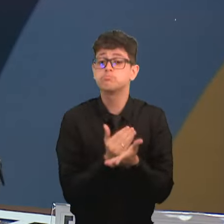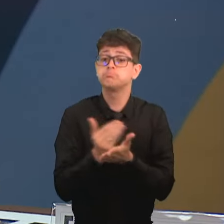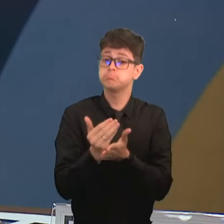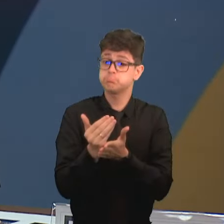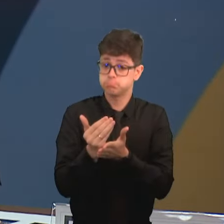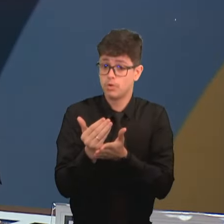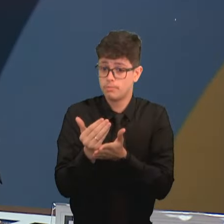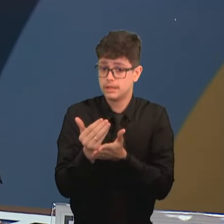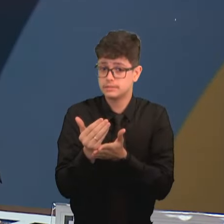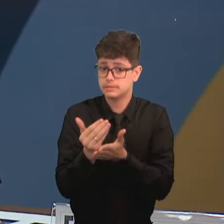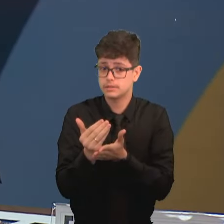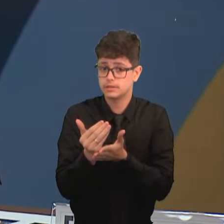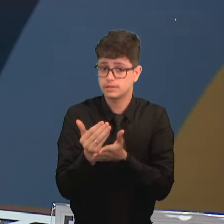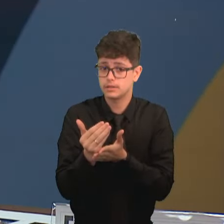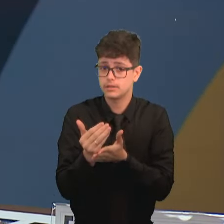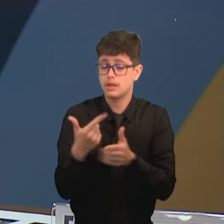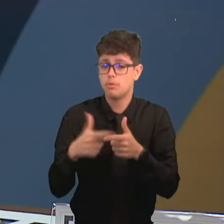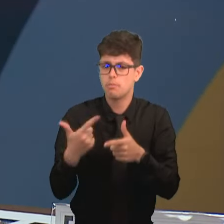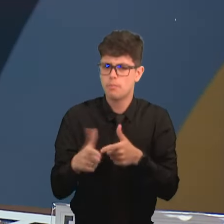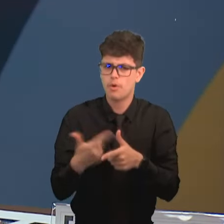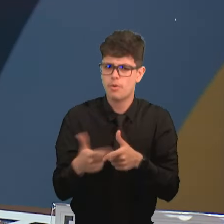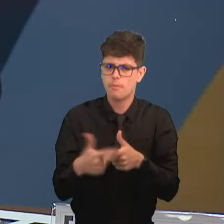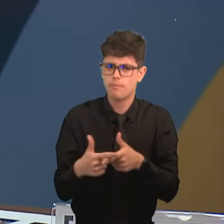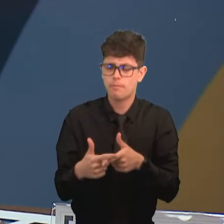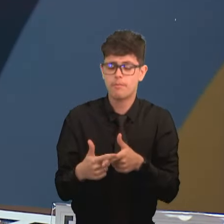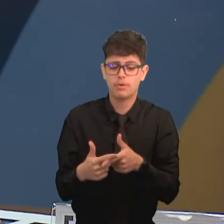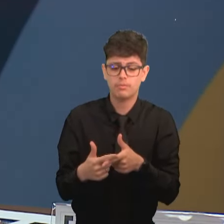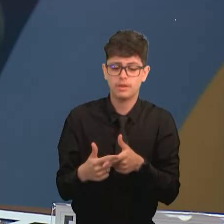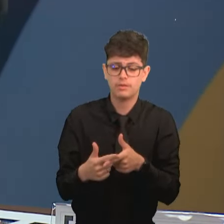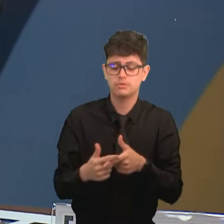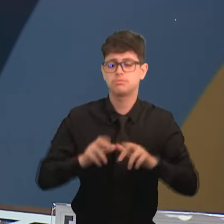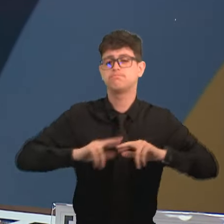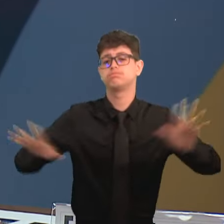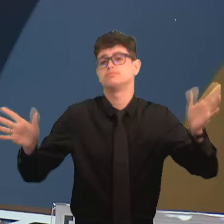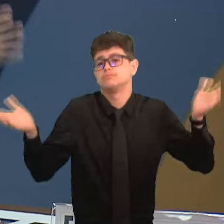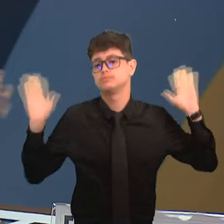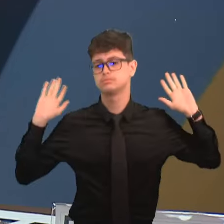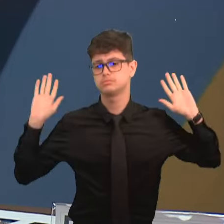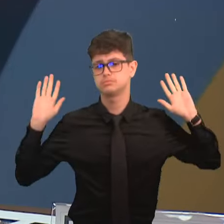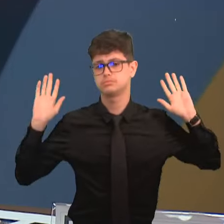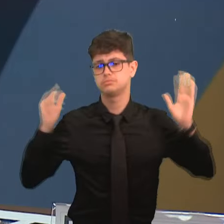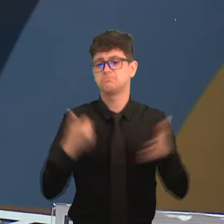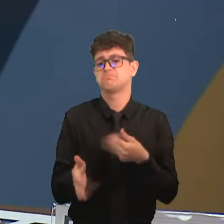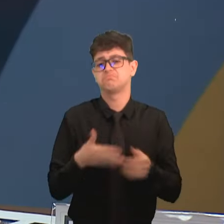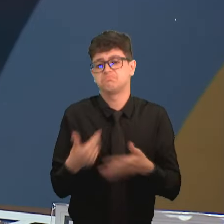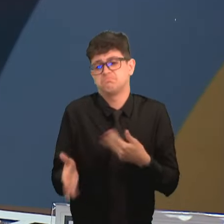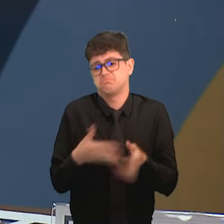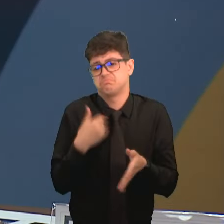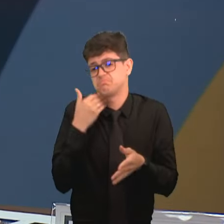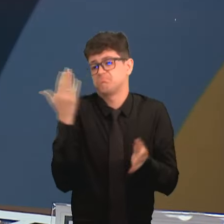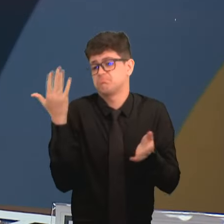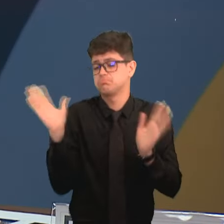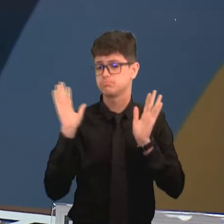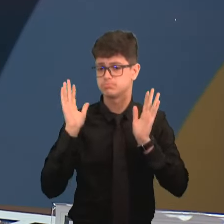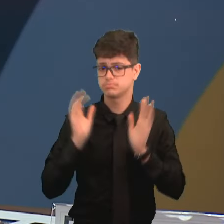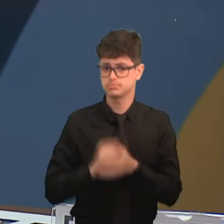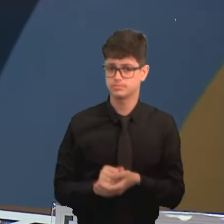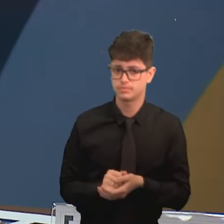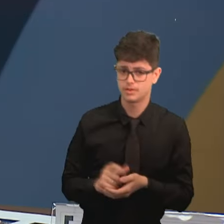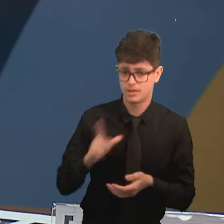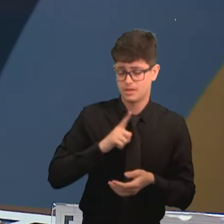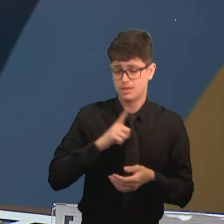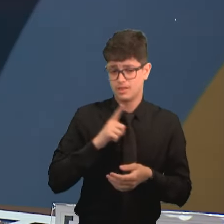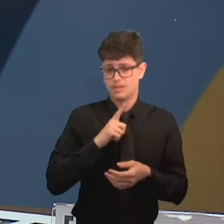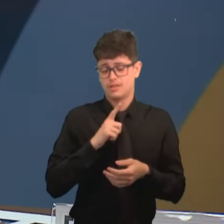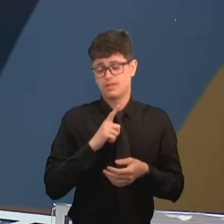usted inicializa ese problema de optimización de una manera, usted va a llegar a una solución diferente